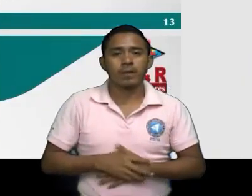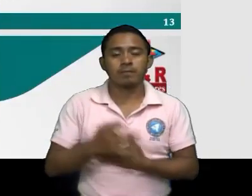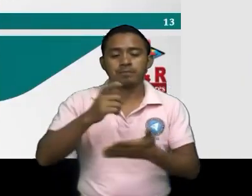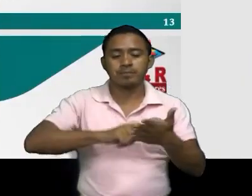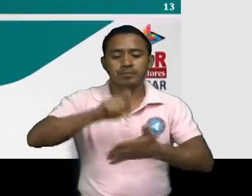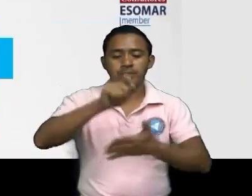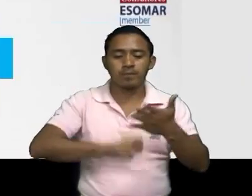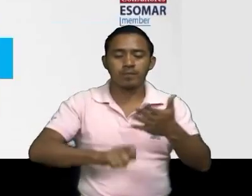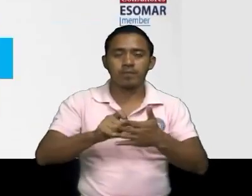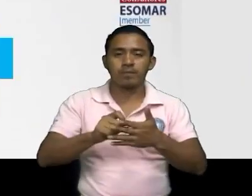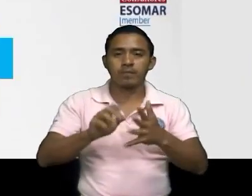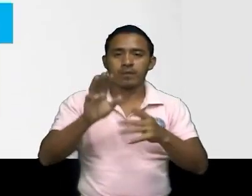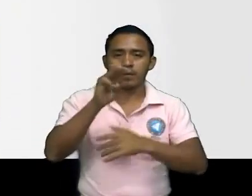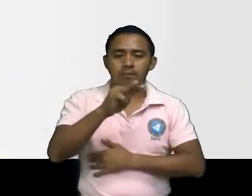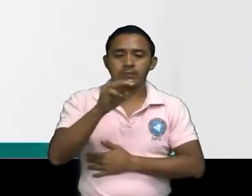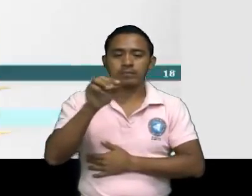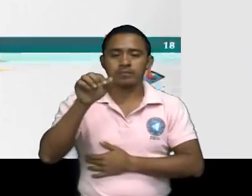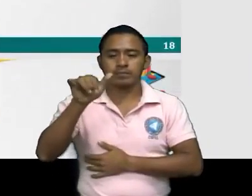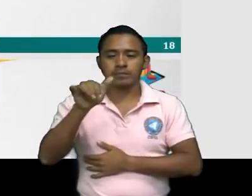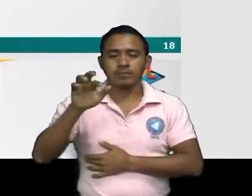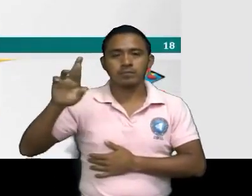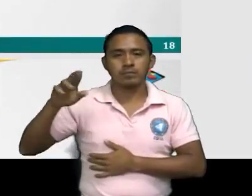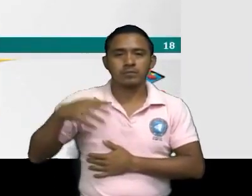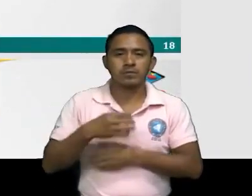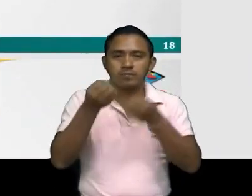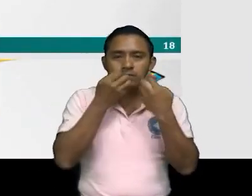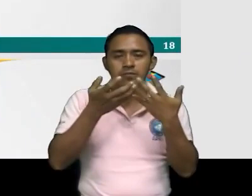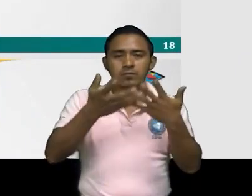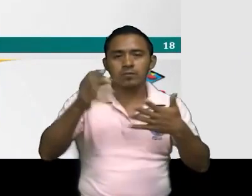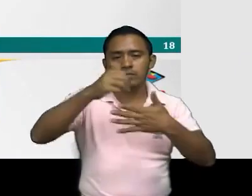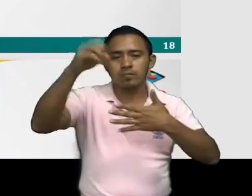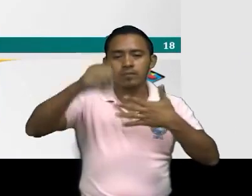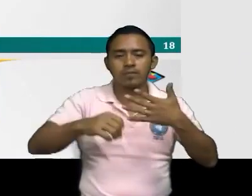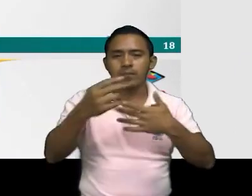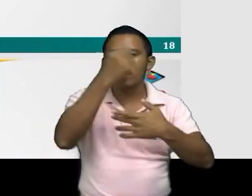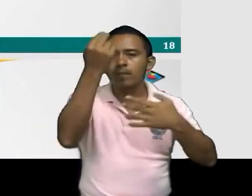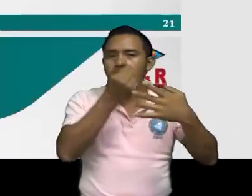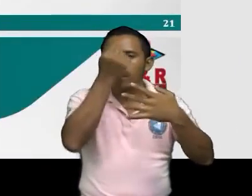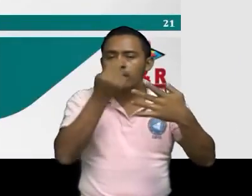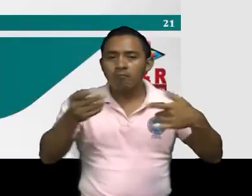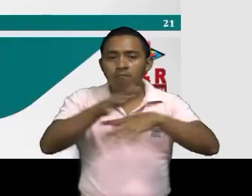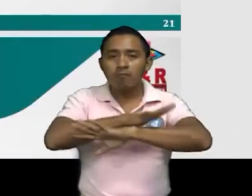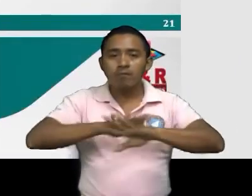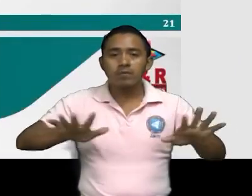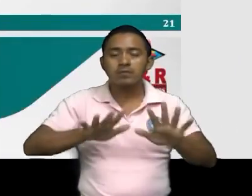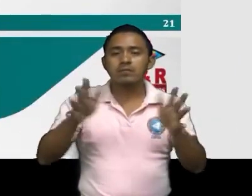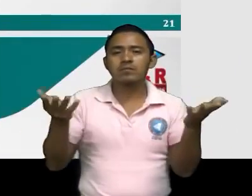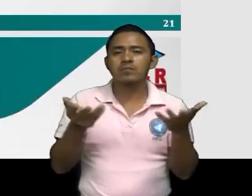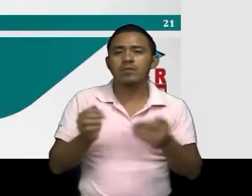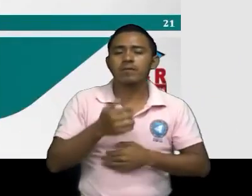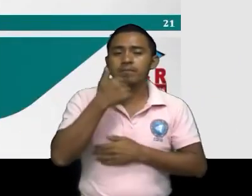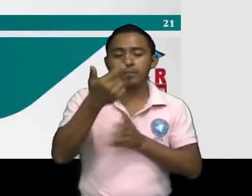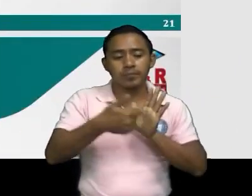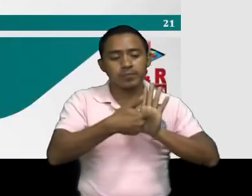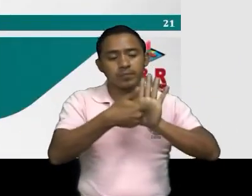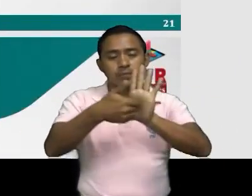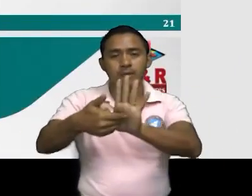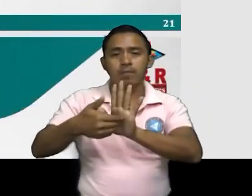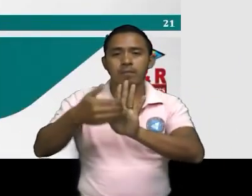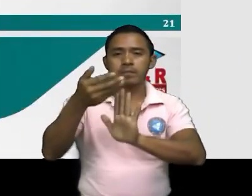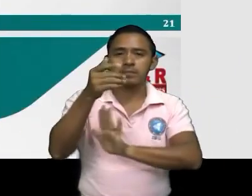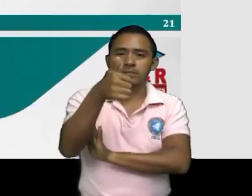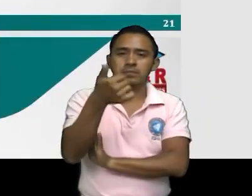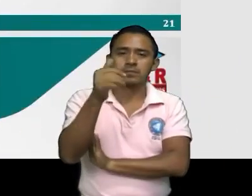Firma encuestadora MIR da a conocer resultado de su reciente y última encuesta, donde se refleja hasta un